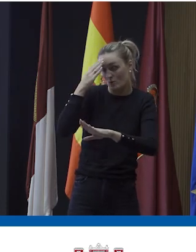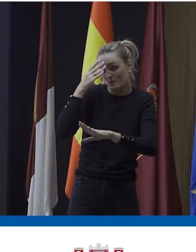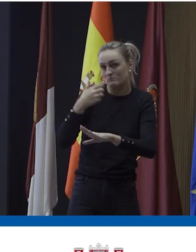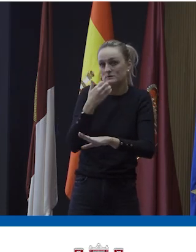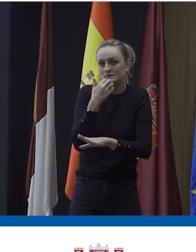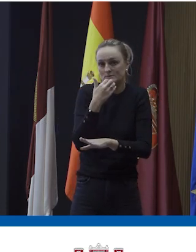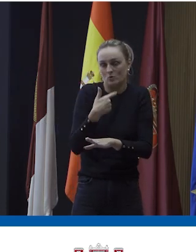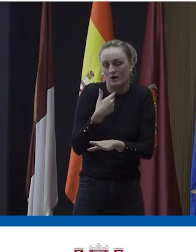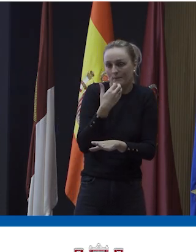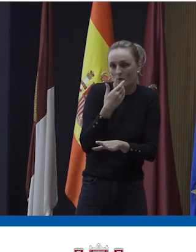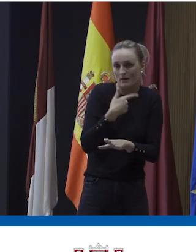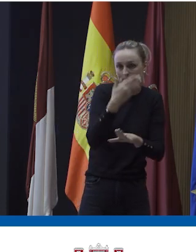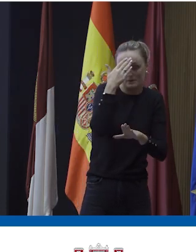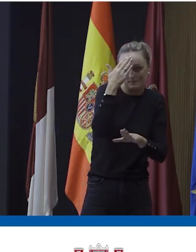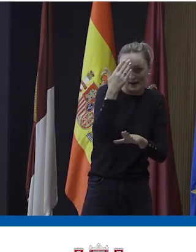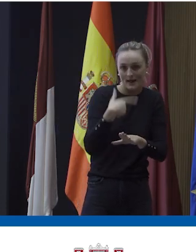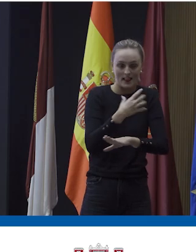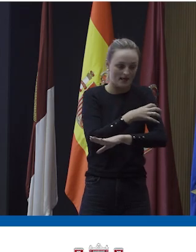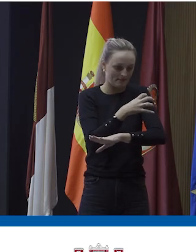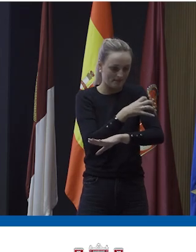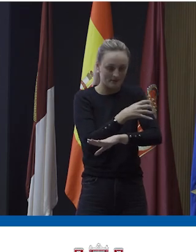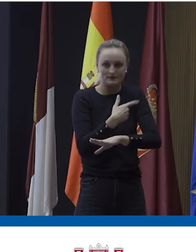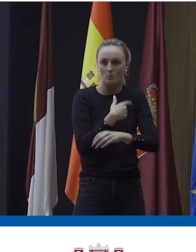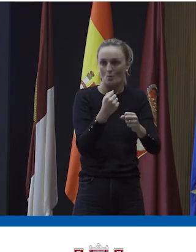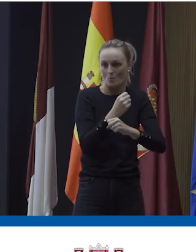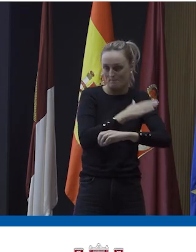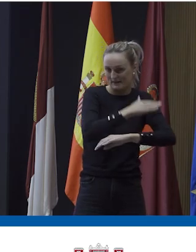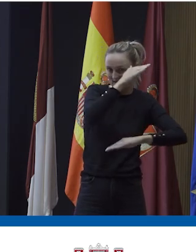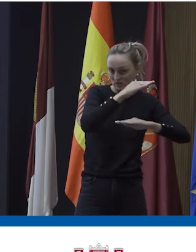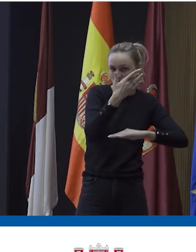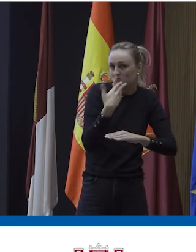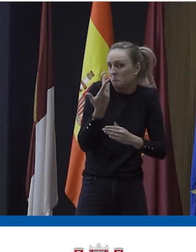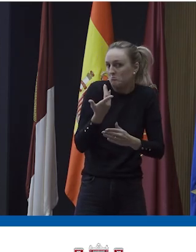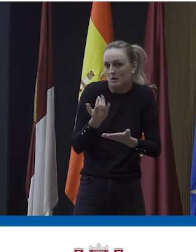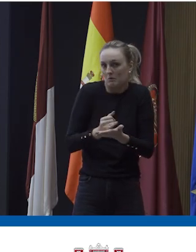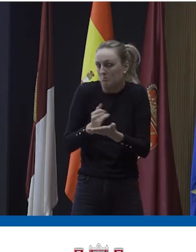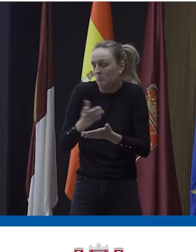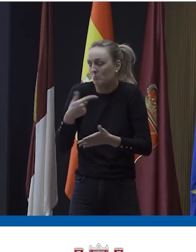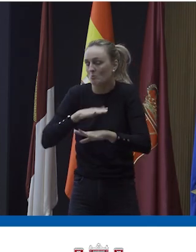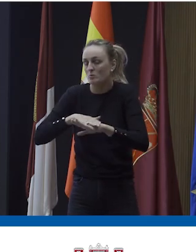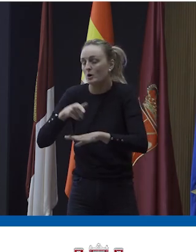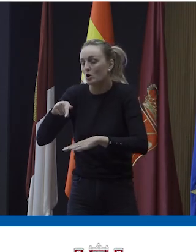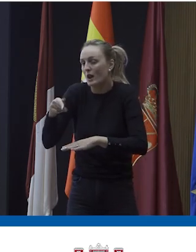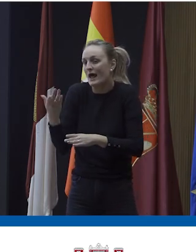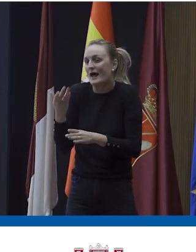bien la diabetes y trata muy bien la hipertensión, ¿no? O sea que, ¿por qué no puede tratar la incontinencia de orina? Si